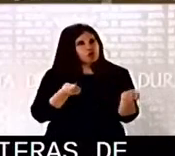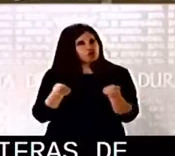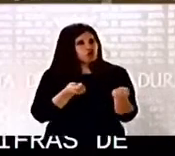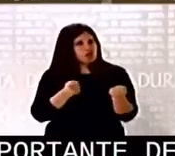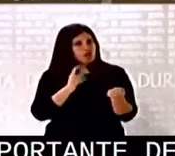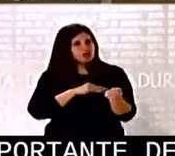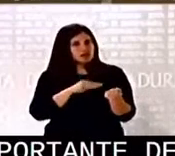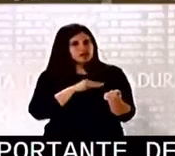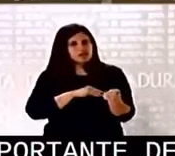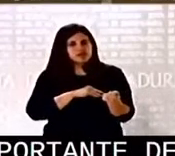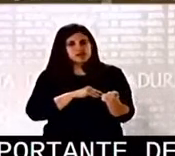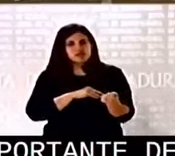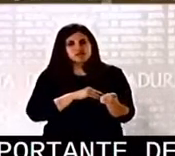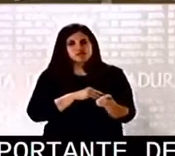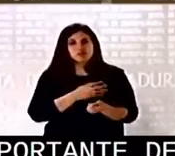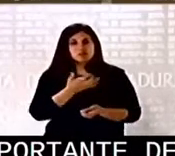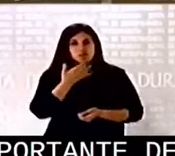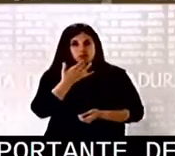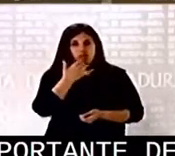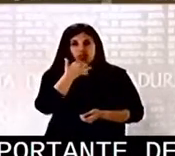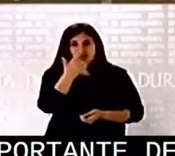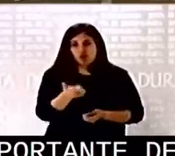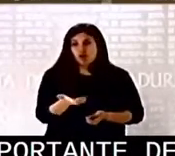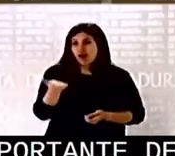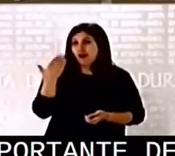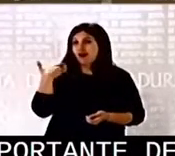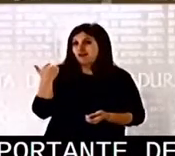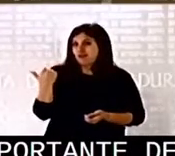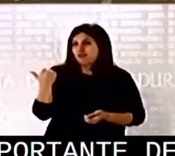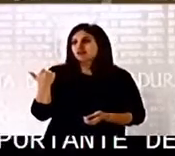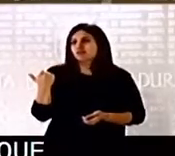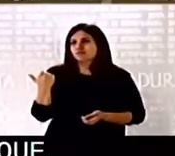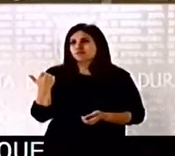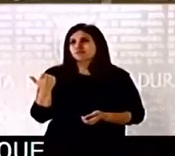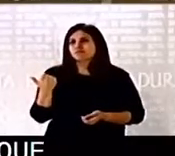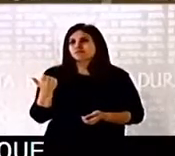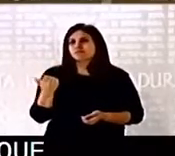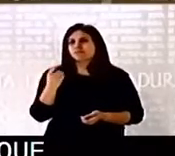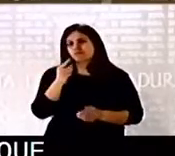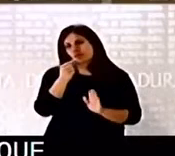hecho, decirles que en el día de ayer lo que consolidamos